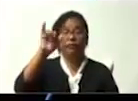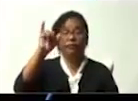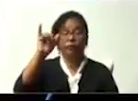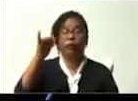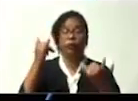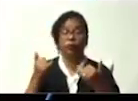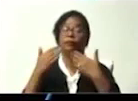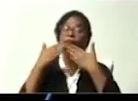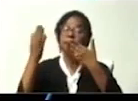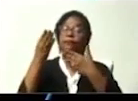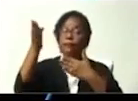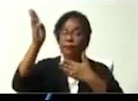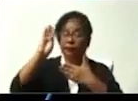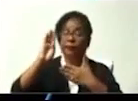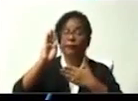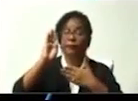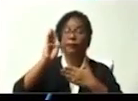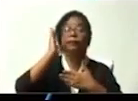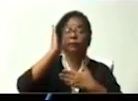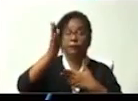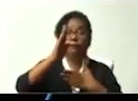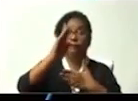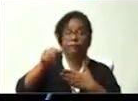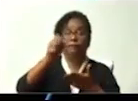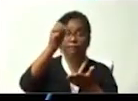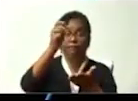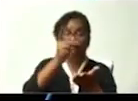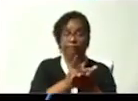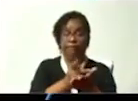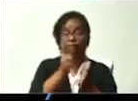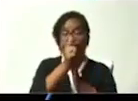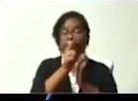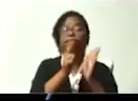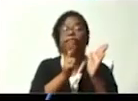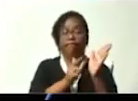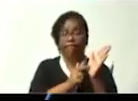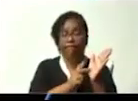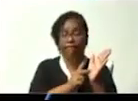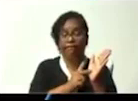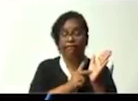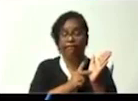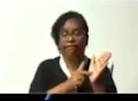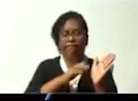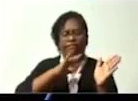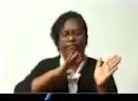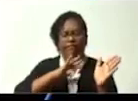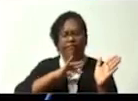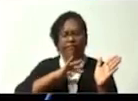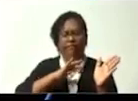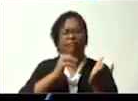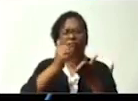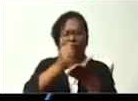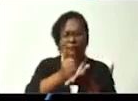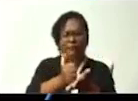importancia para la República Dominicana. El Código Penal actual establece el